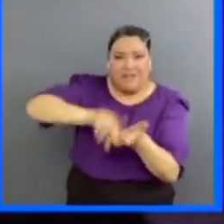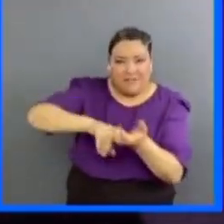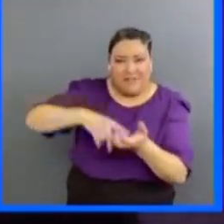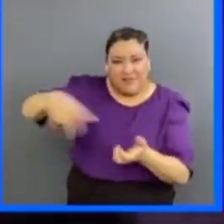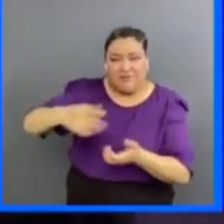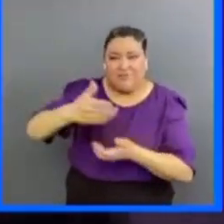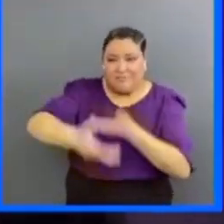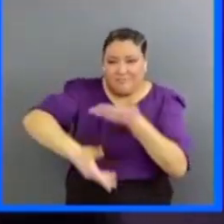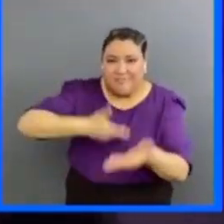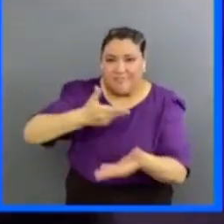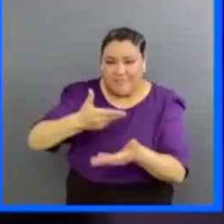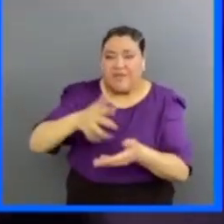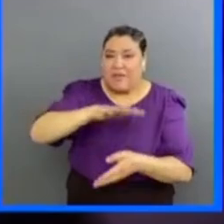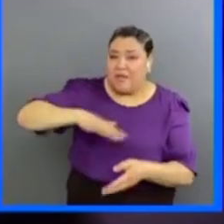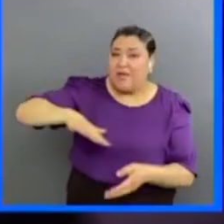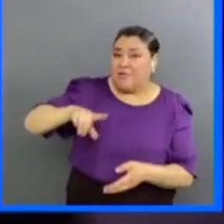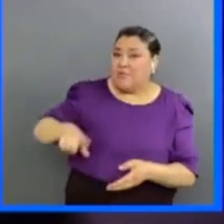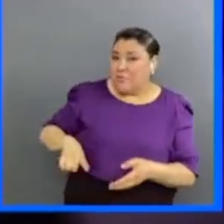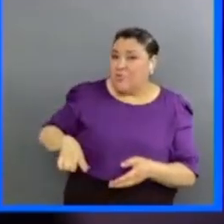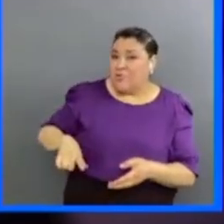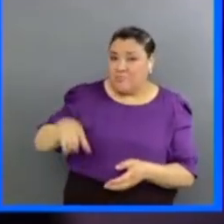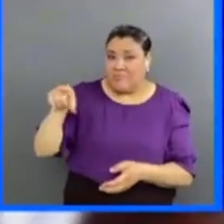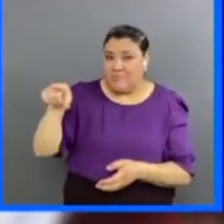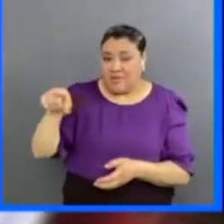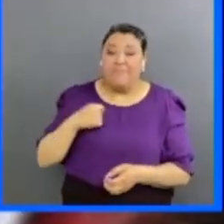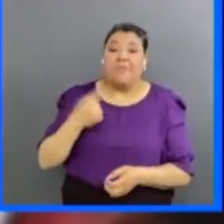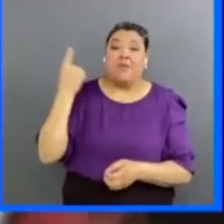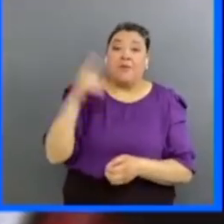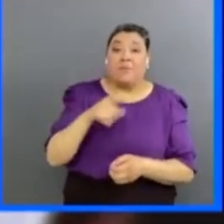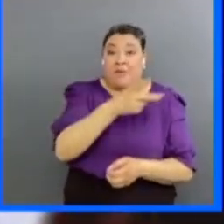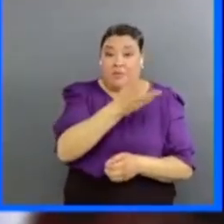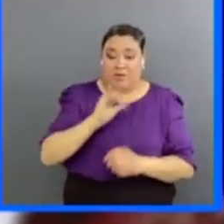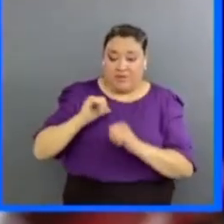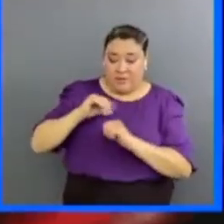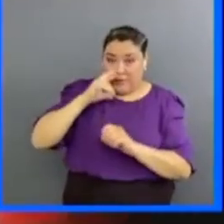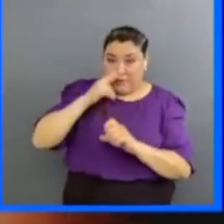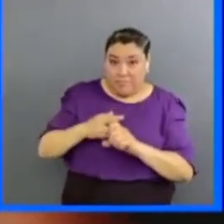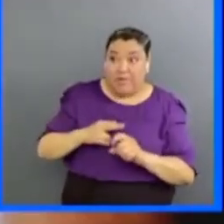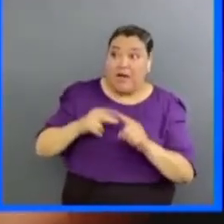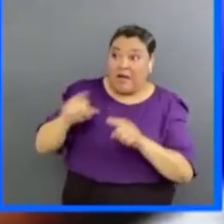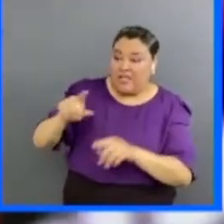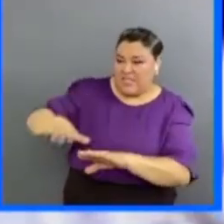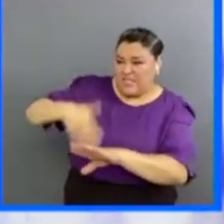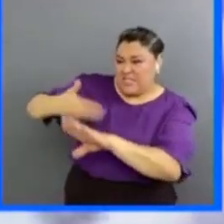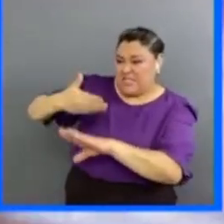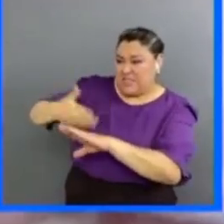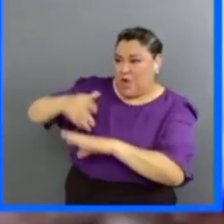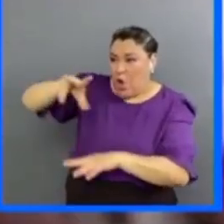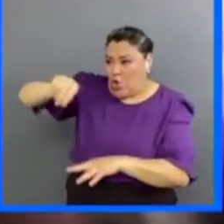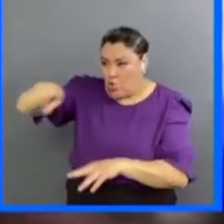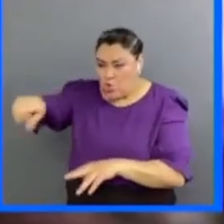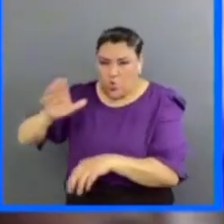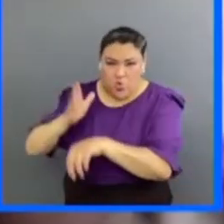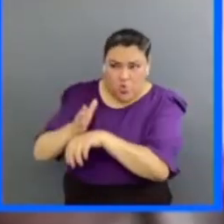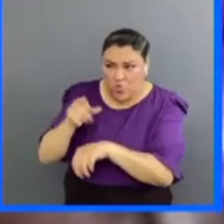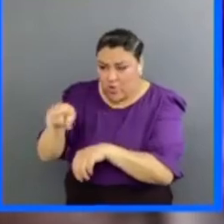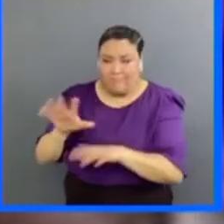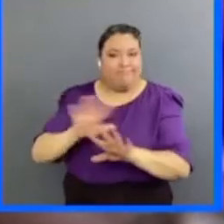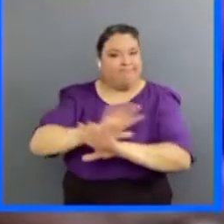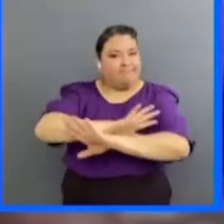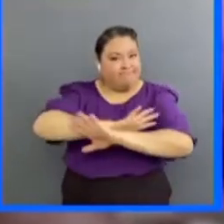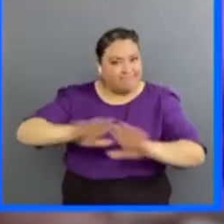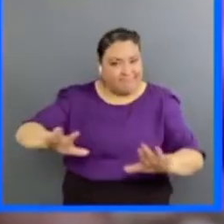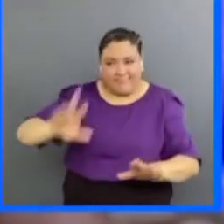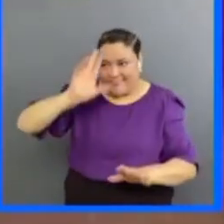salud del Estado. Además, instruyó a las autoridades a que se abstengan de impedir, limitar o sancionar su ejercicio con base en la